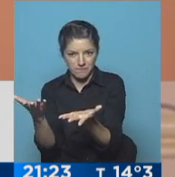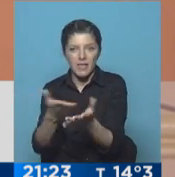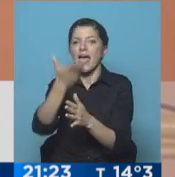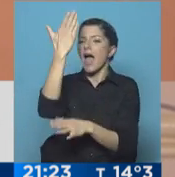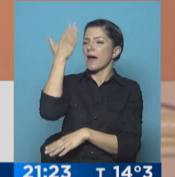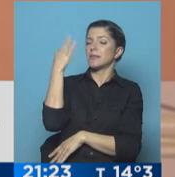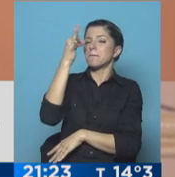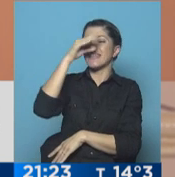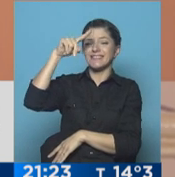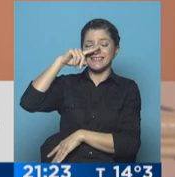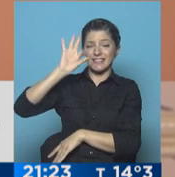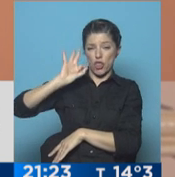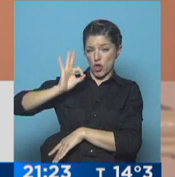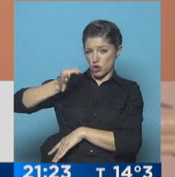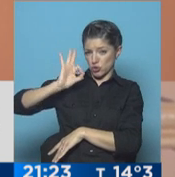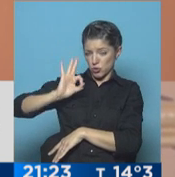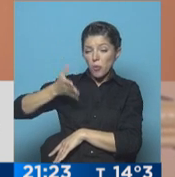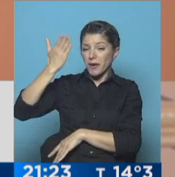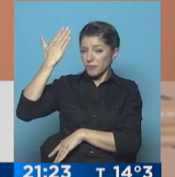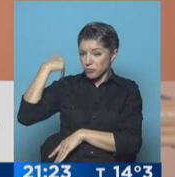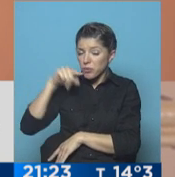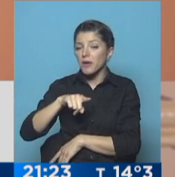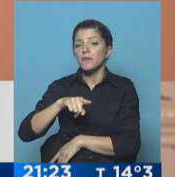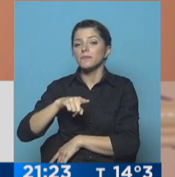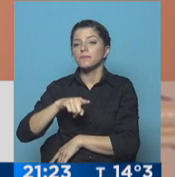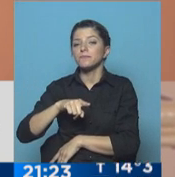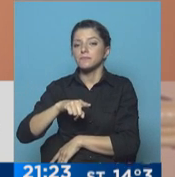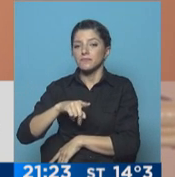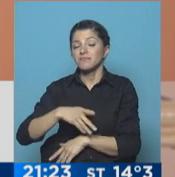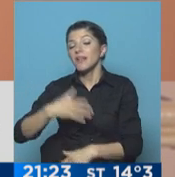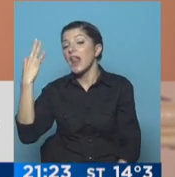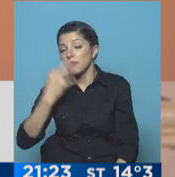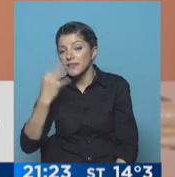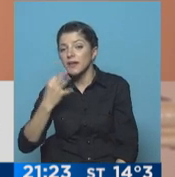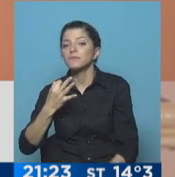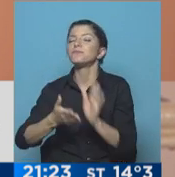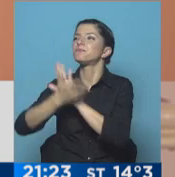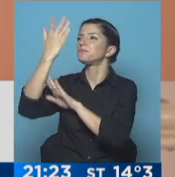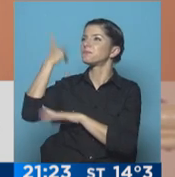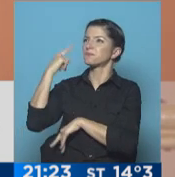aquel 27 de octubre. La verdad que cuando él decía,